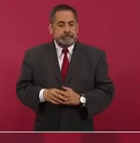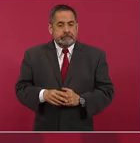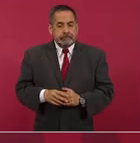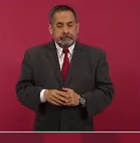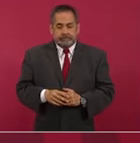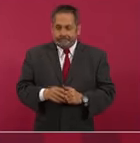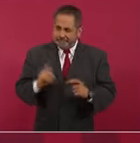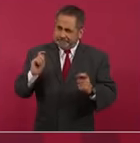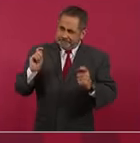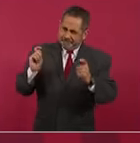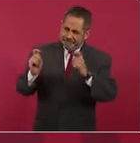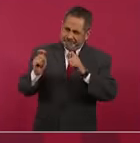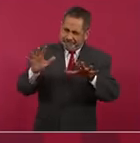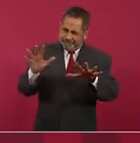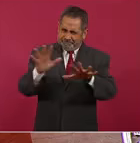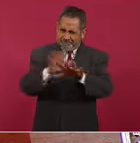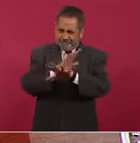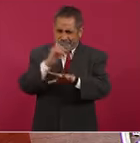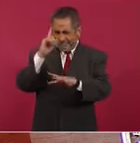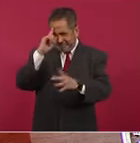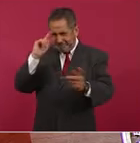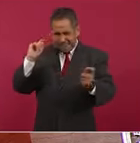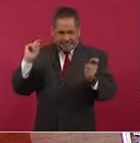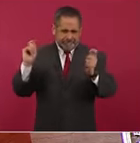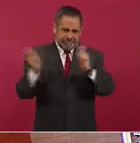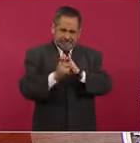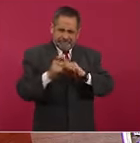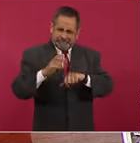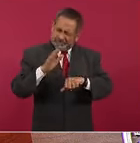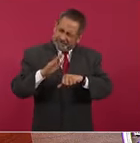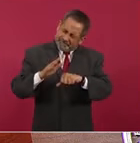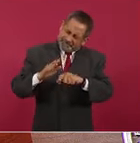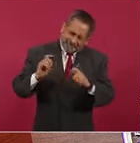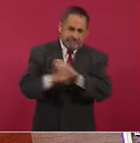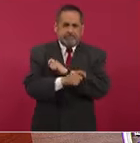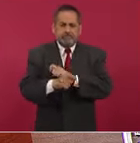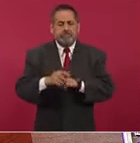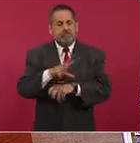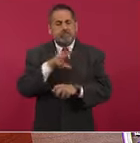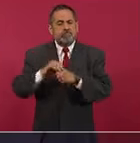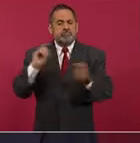una transformación, un cambio profundo